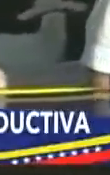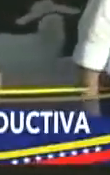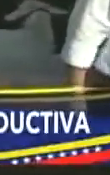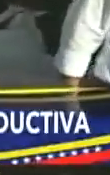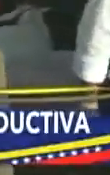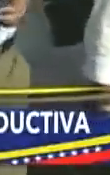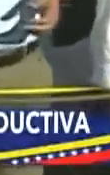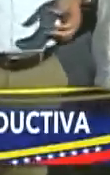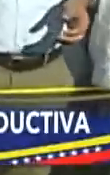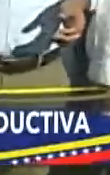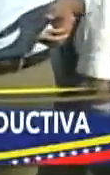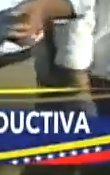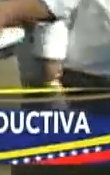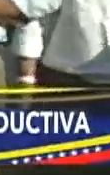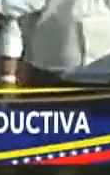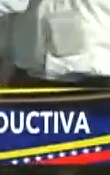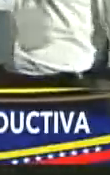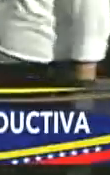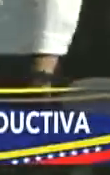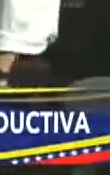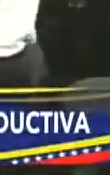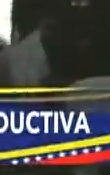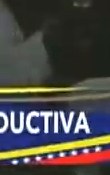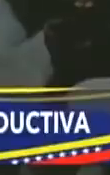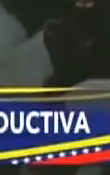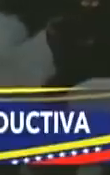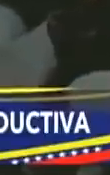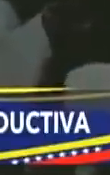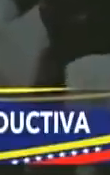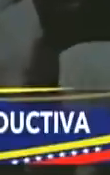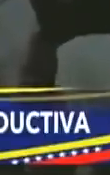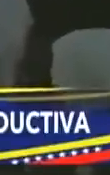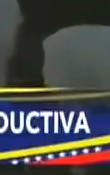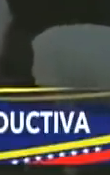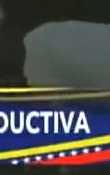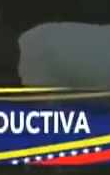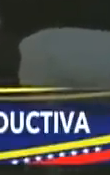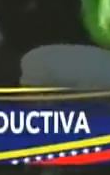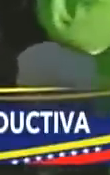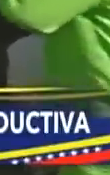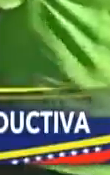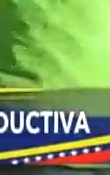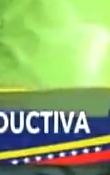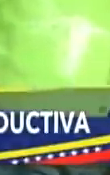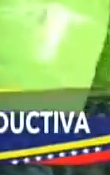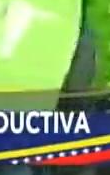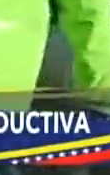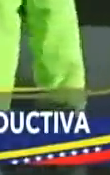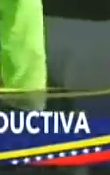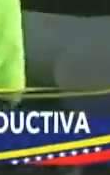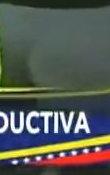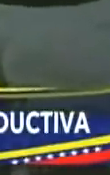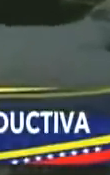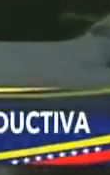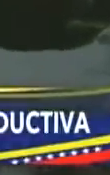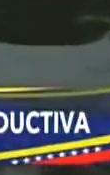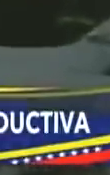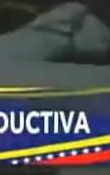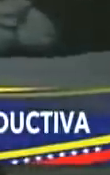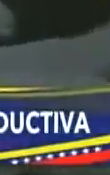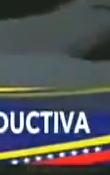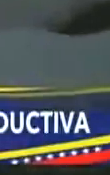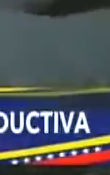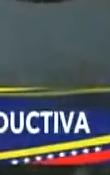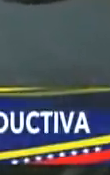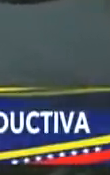carne, de todos estos productores. Mire estos animalotes, ¿ah? Si los sí. Puede captar la cámara. Esta es